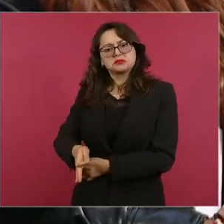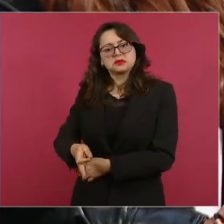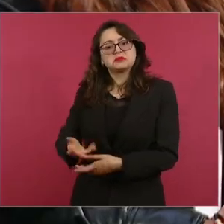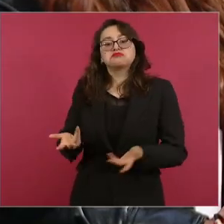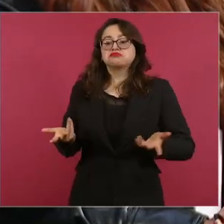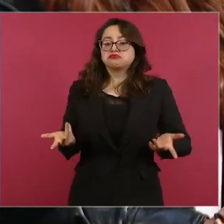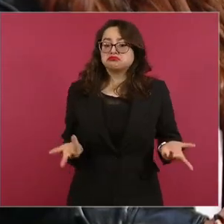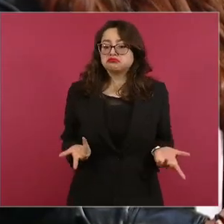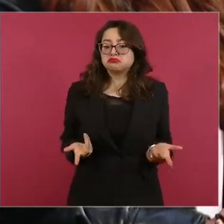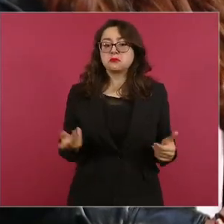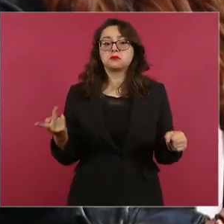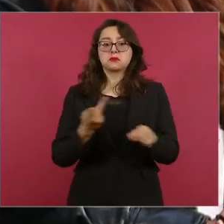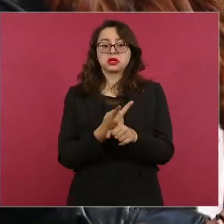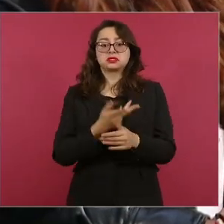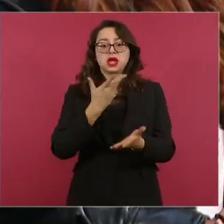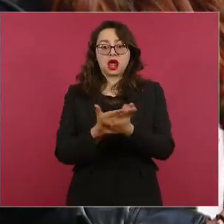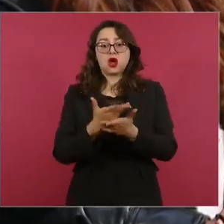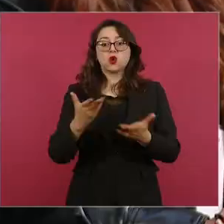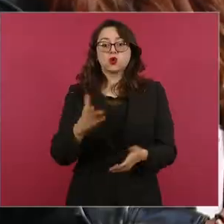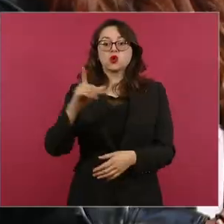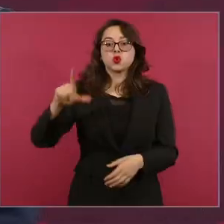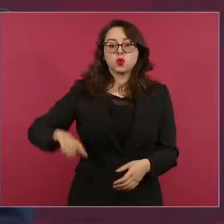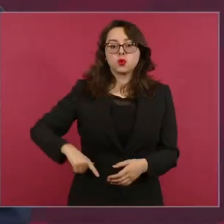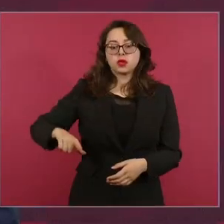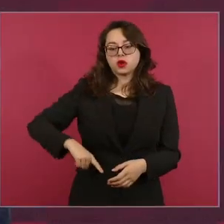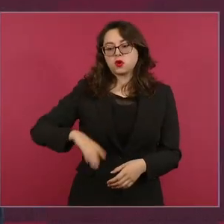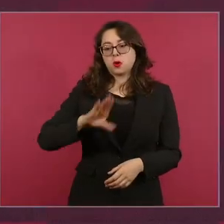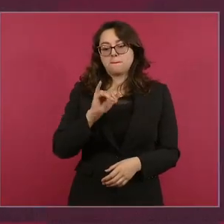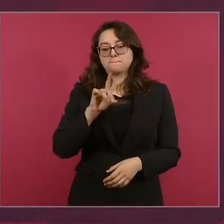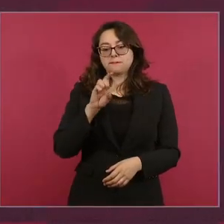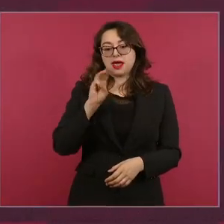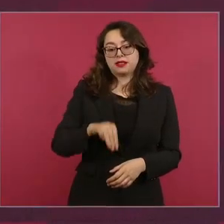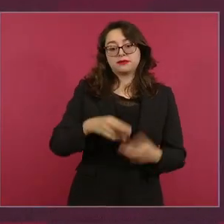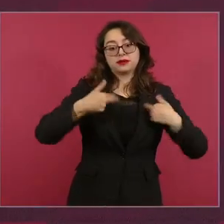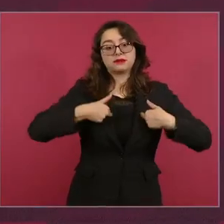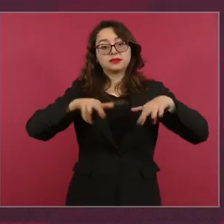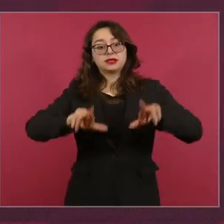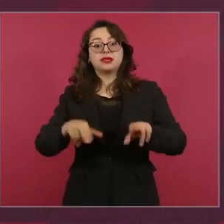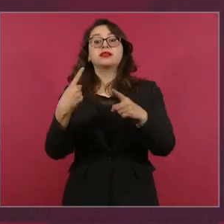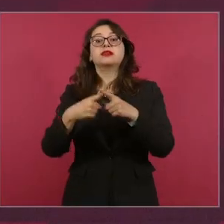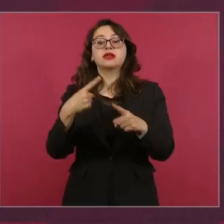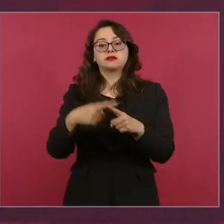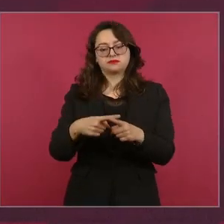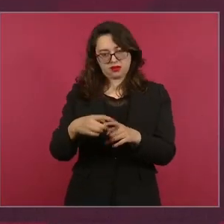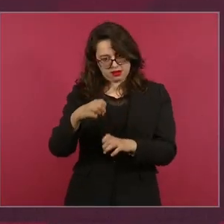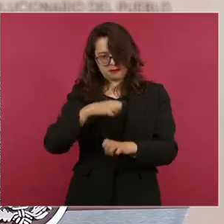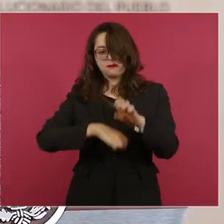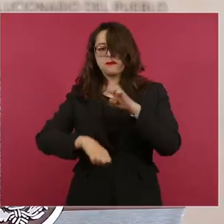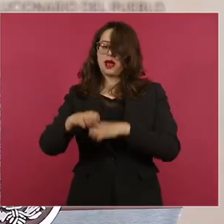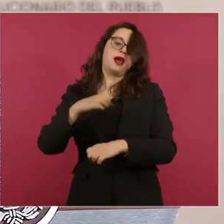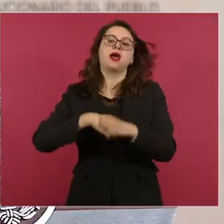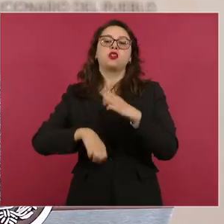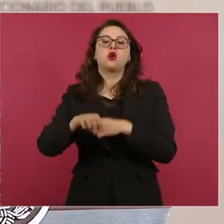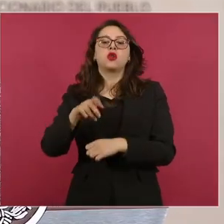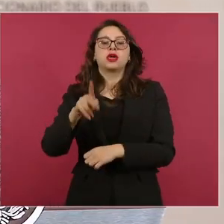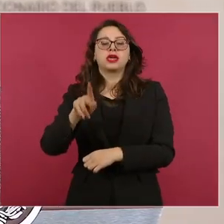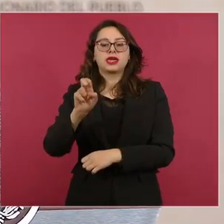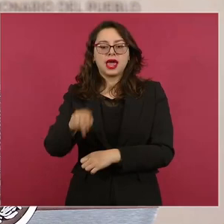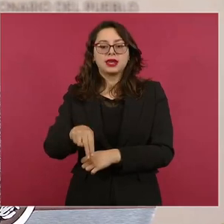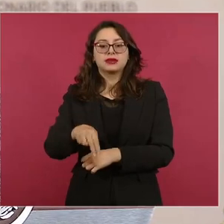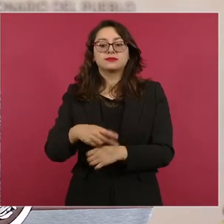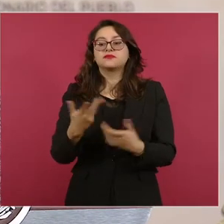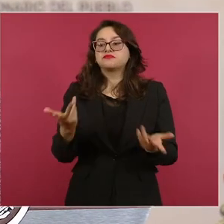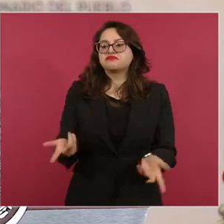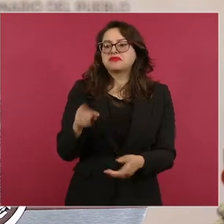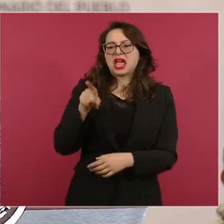ese gobierno está representado aquí por Ken Salazar. Y él nunca ha expresado